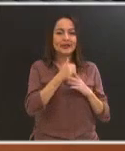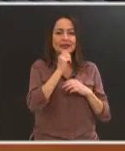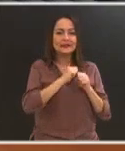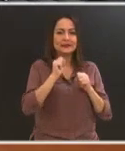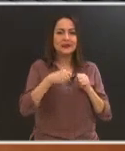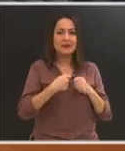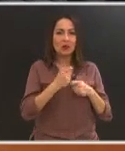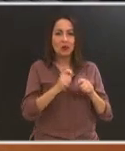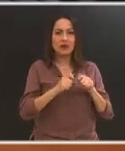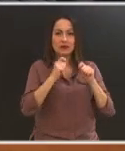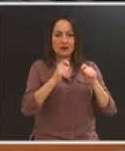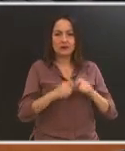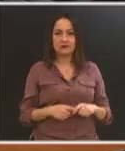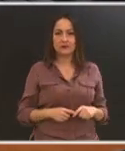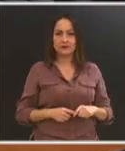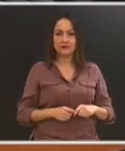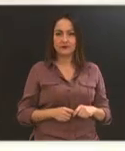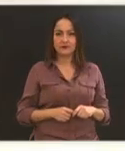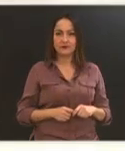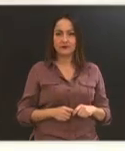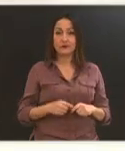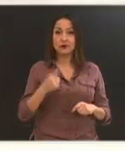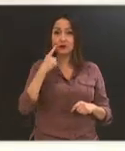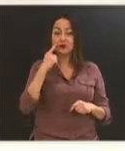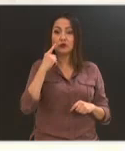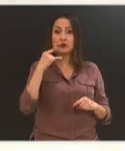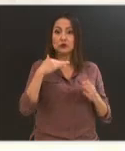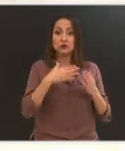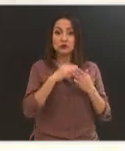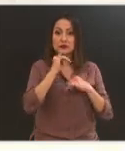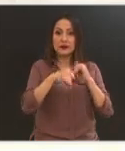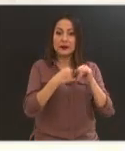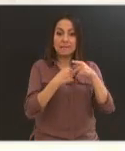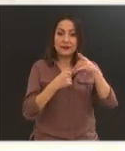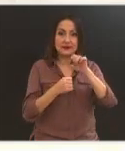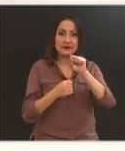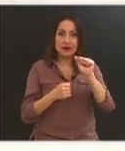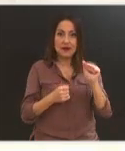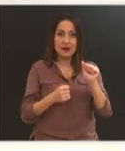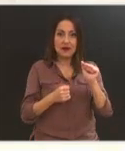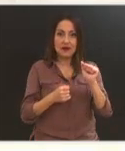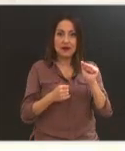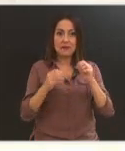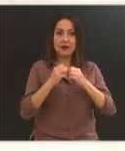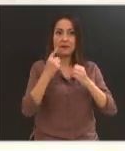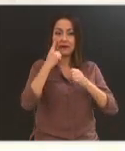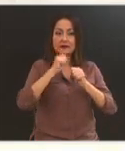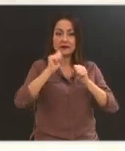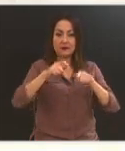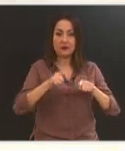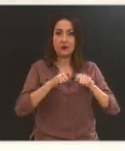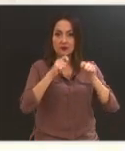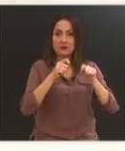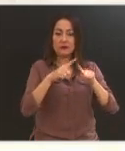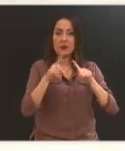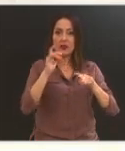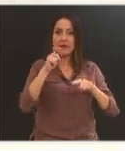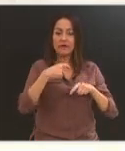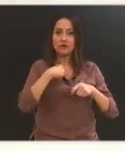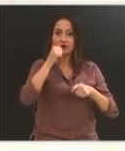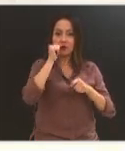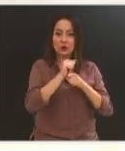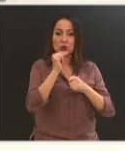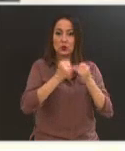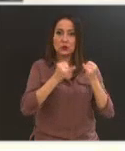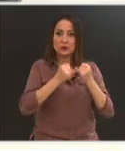sistema educativo. Claro, los estudios internacionales como PISA son un insumo más para el sistema educativo. Tenemos que recordar que